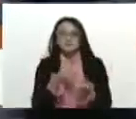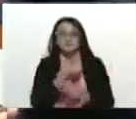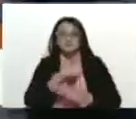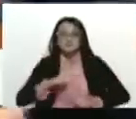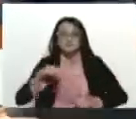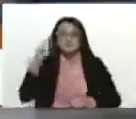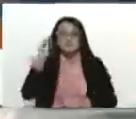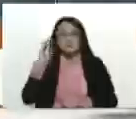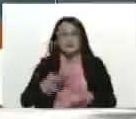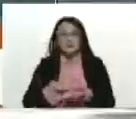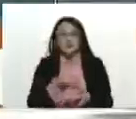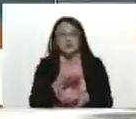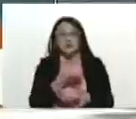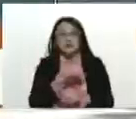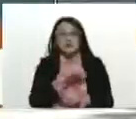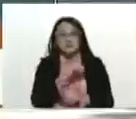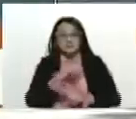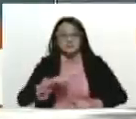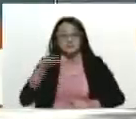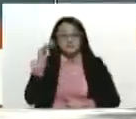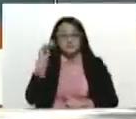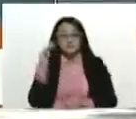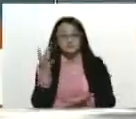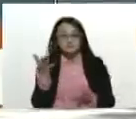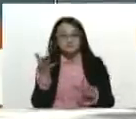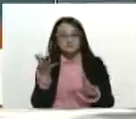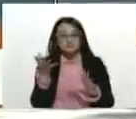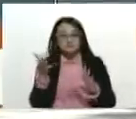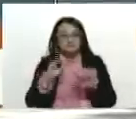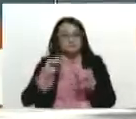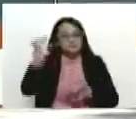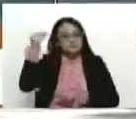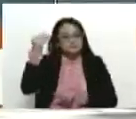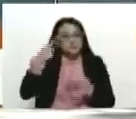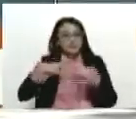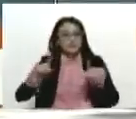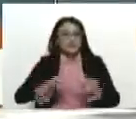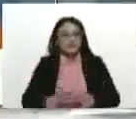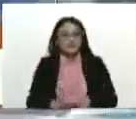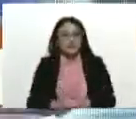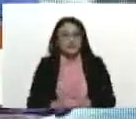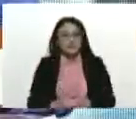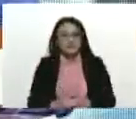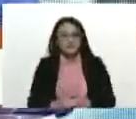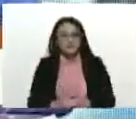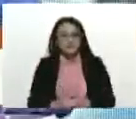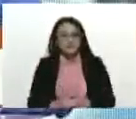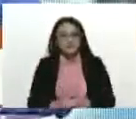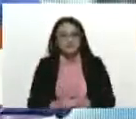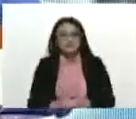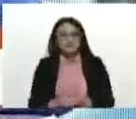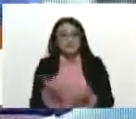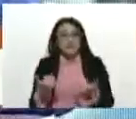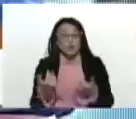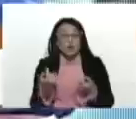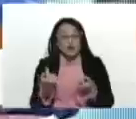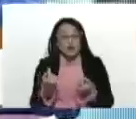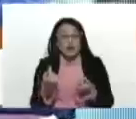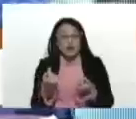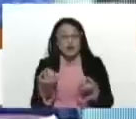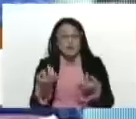porque es una Fuerza Armada con un concepto distinto ahora nada de eso en verdad